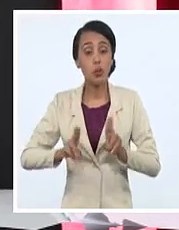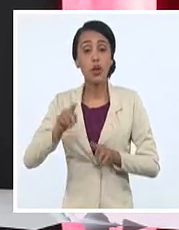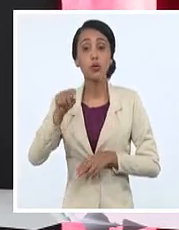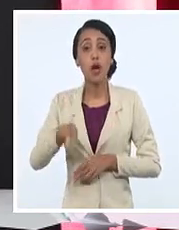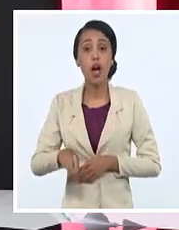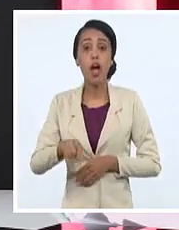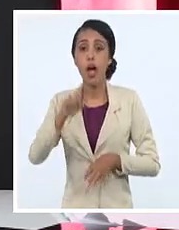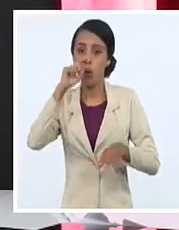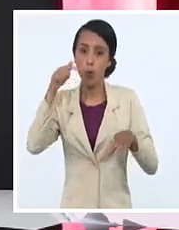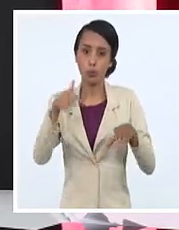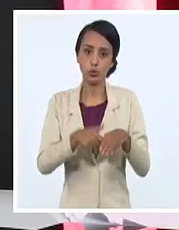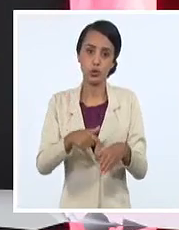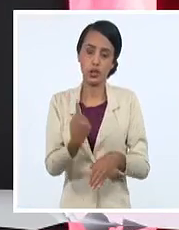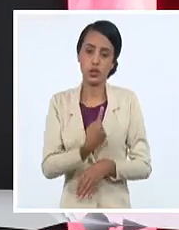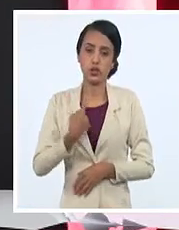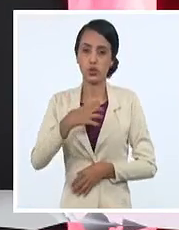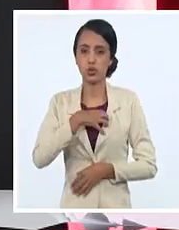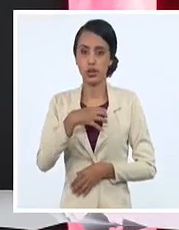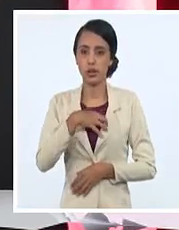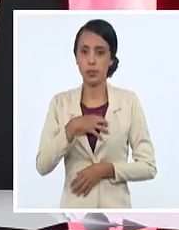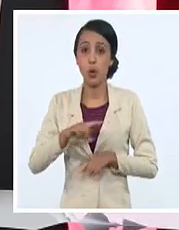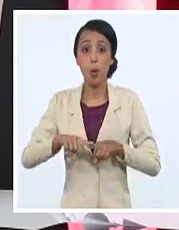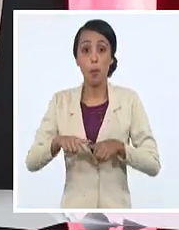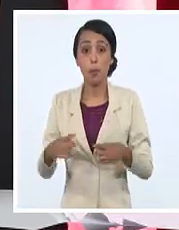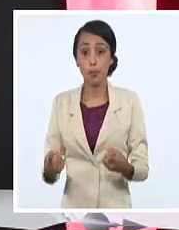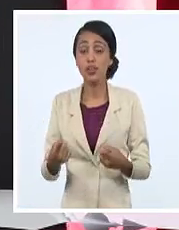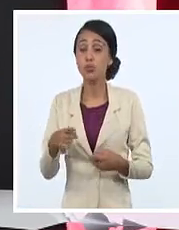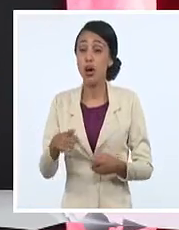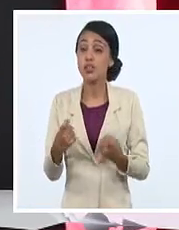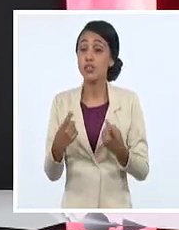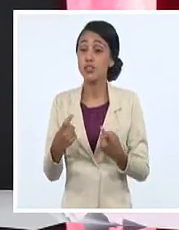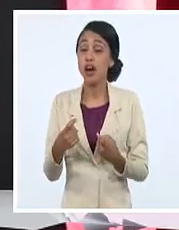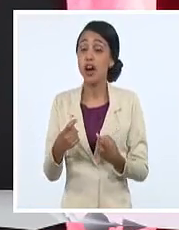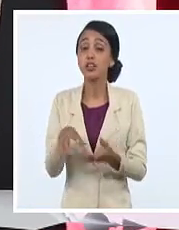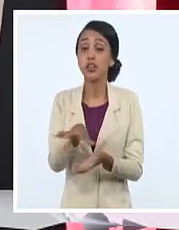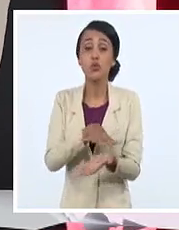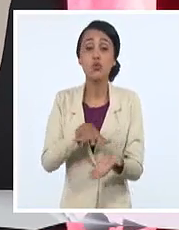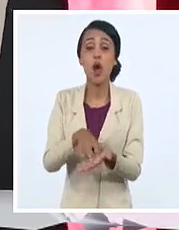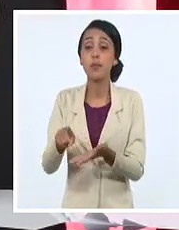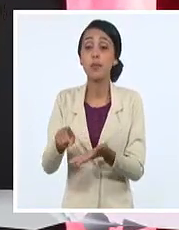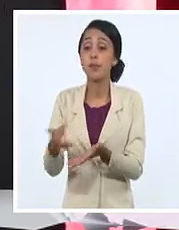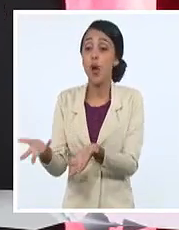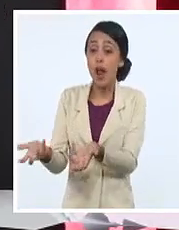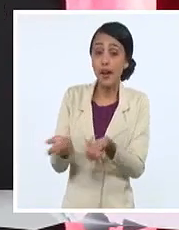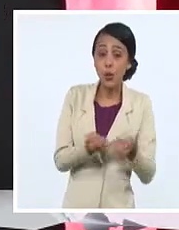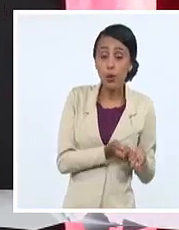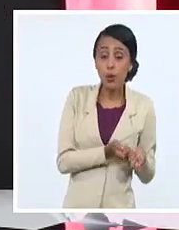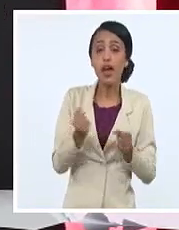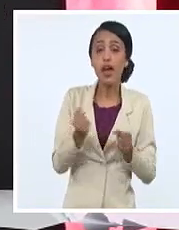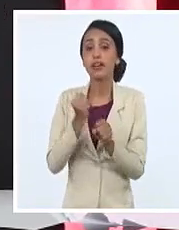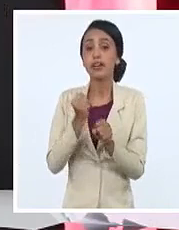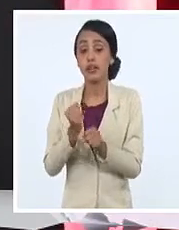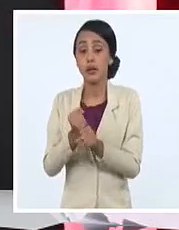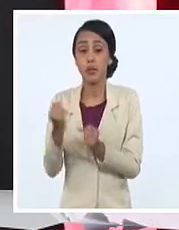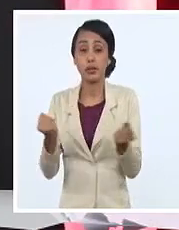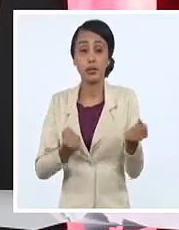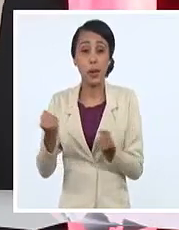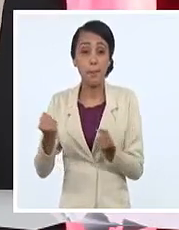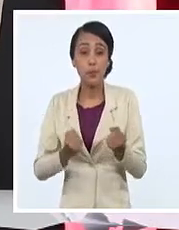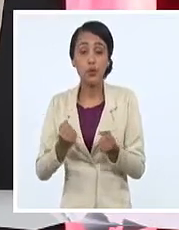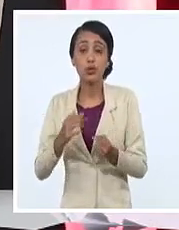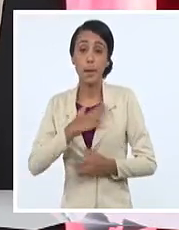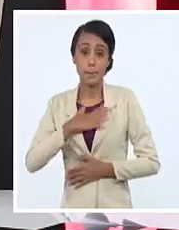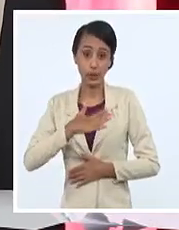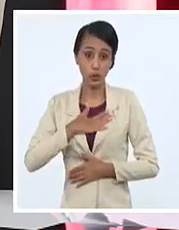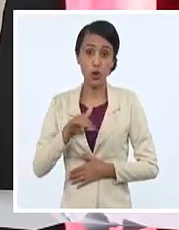de combustible que tengamos. Por lo tanto, hay que habilitar los puntos de recogida, el transporte no estatal y todas las variantes que conocemos